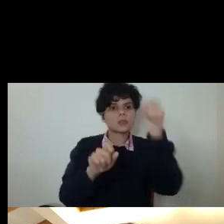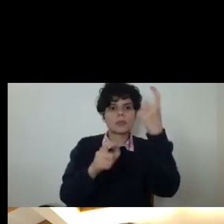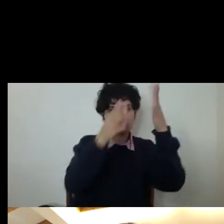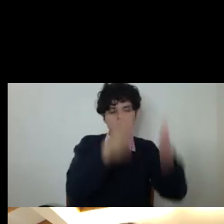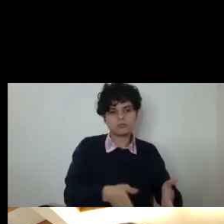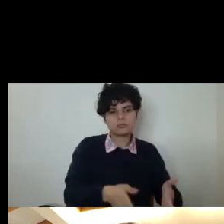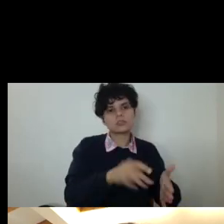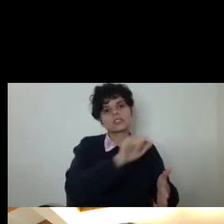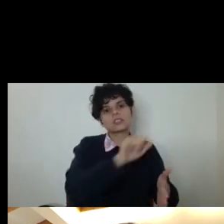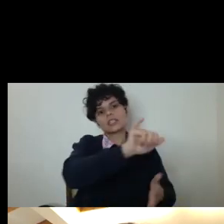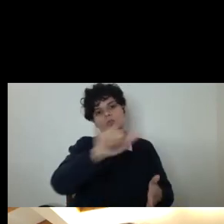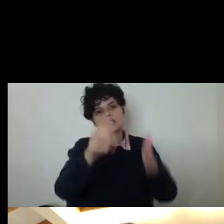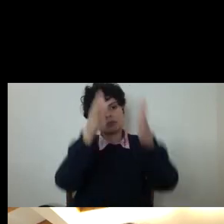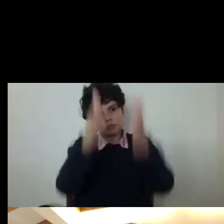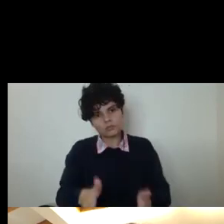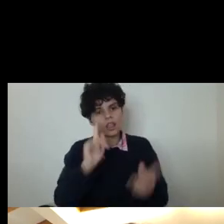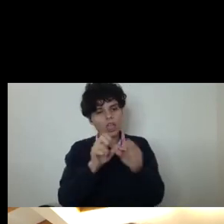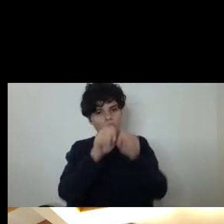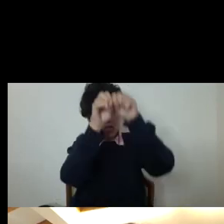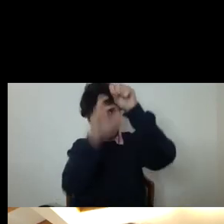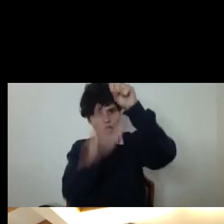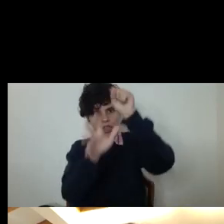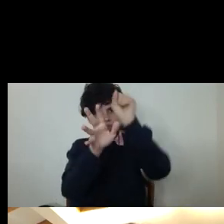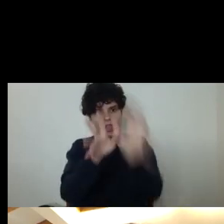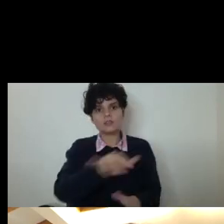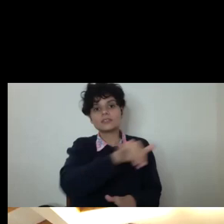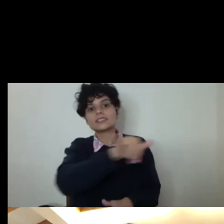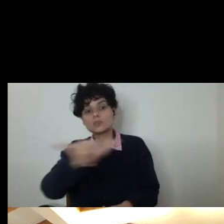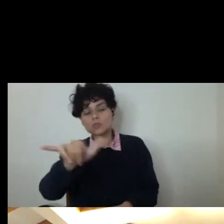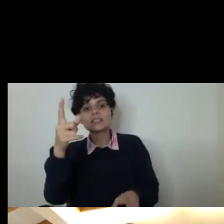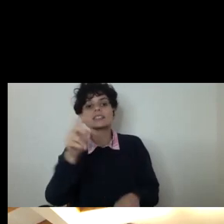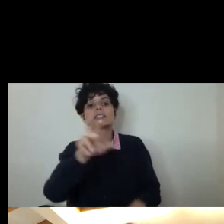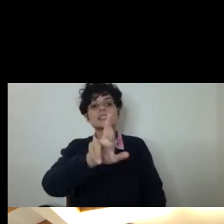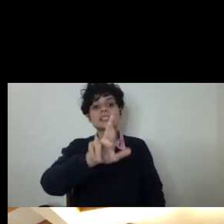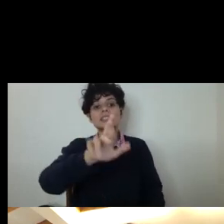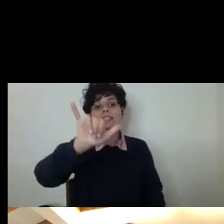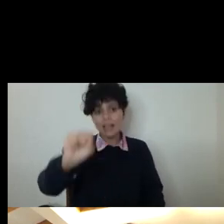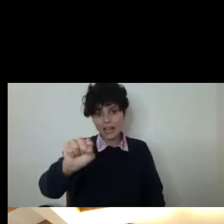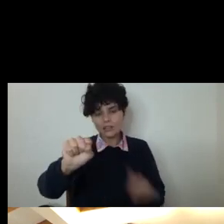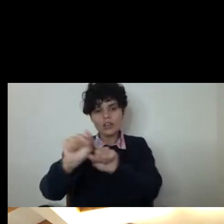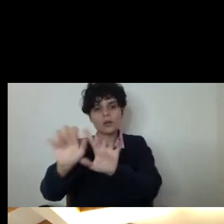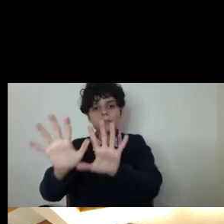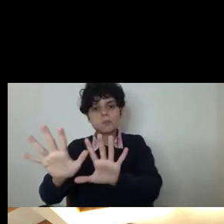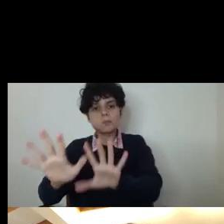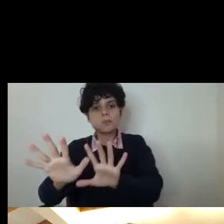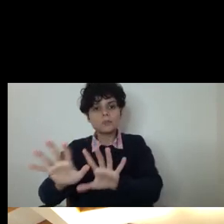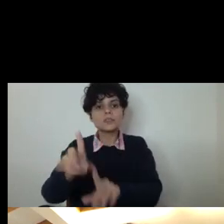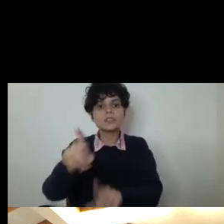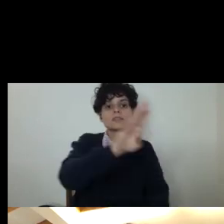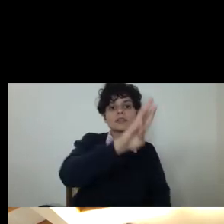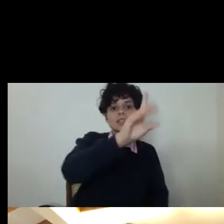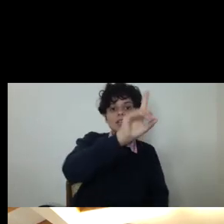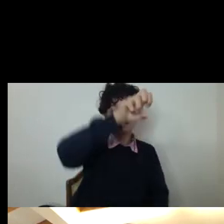ha cambiado. En cambio, cuando está tratado con ranodina inhibitoria, esta respuesta BDNF no